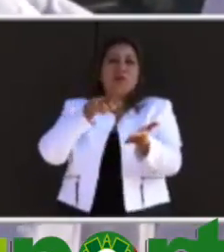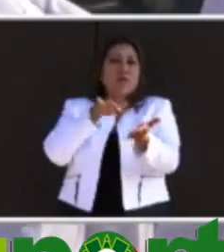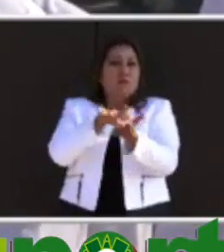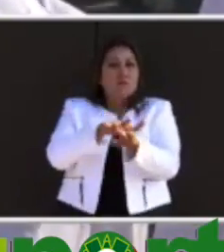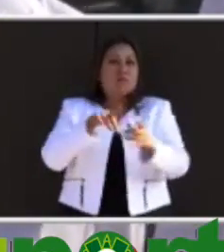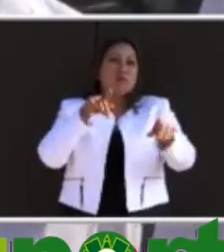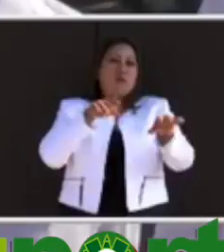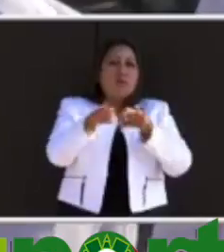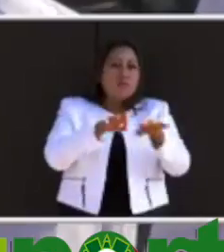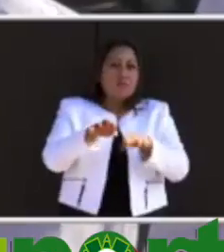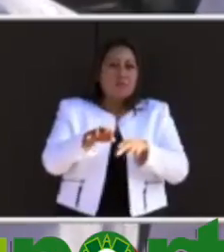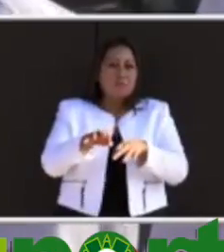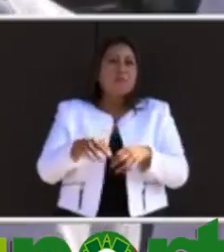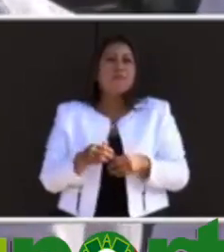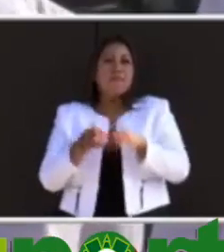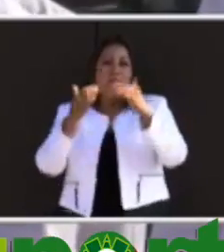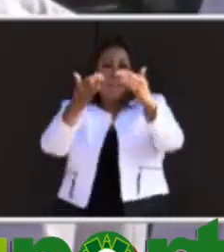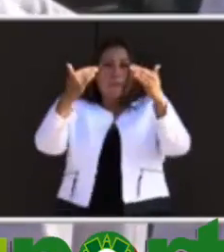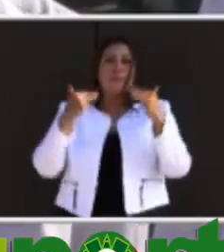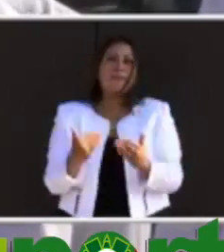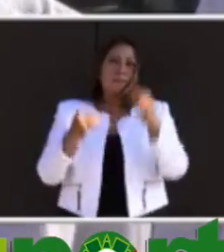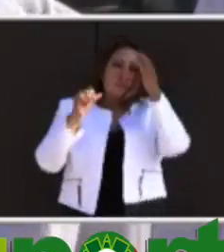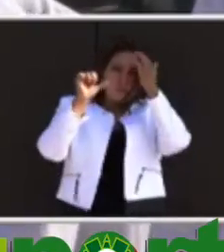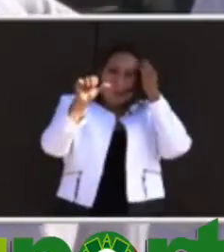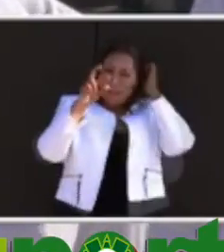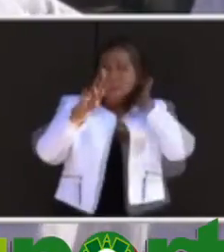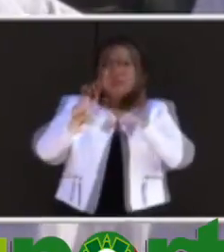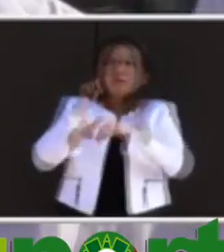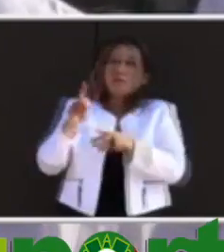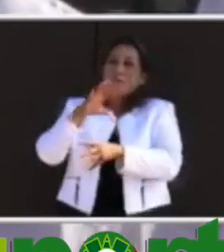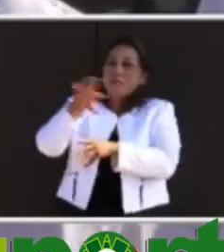Arturo Irán Suárez Villa será secretario de Salud.